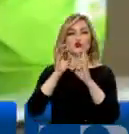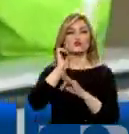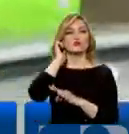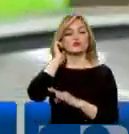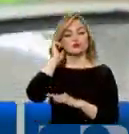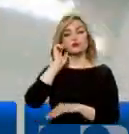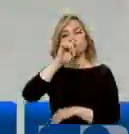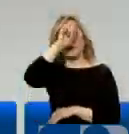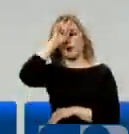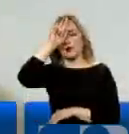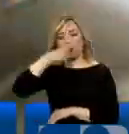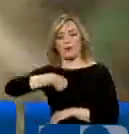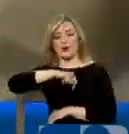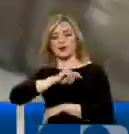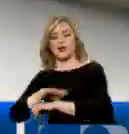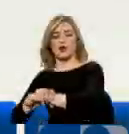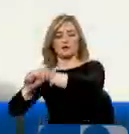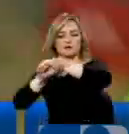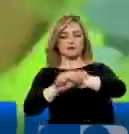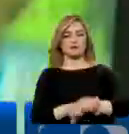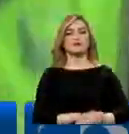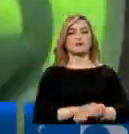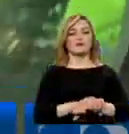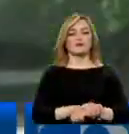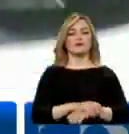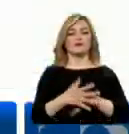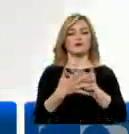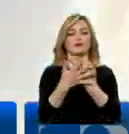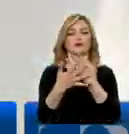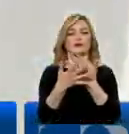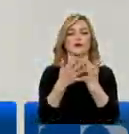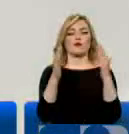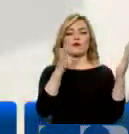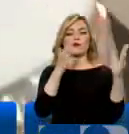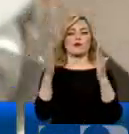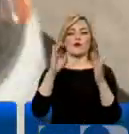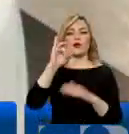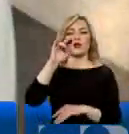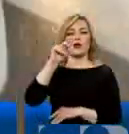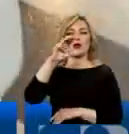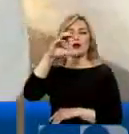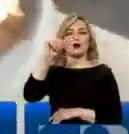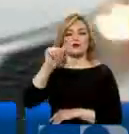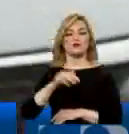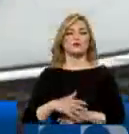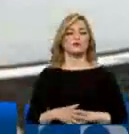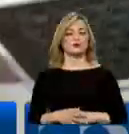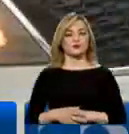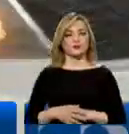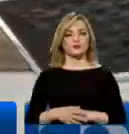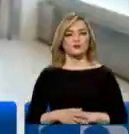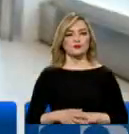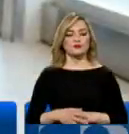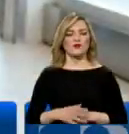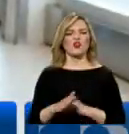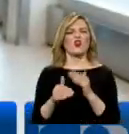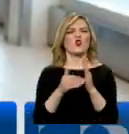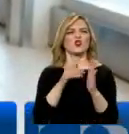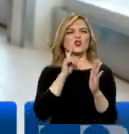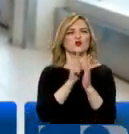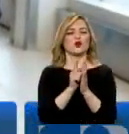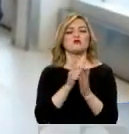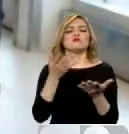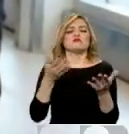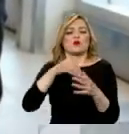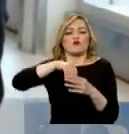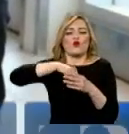Madrid, España. Desde entonces permanece en el centro de detención provisional del Inca. A más de esta causa, contra Romero existe un